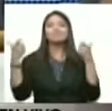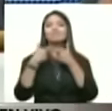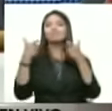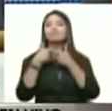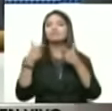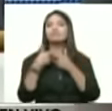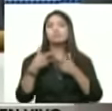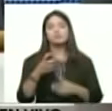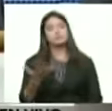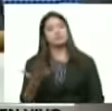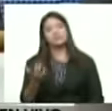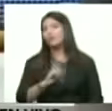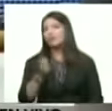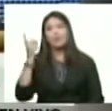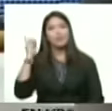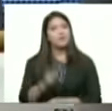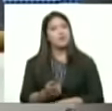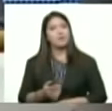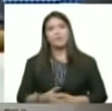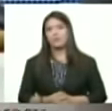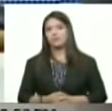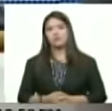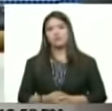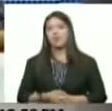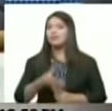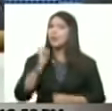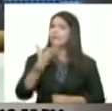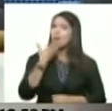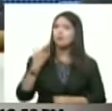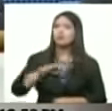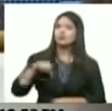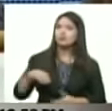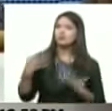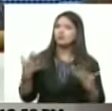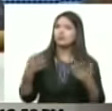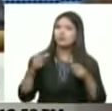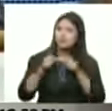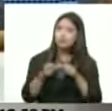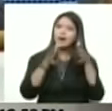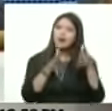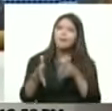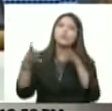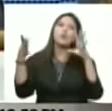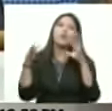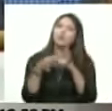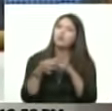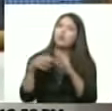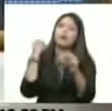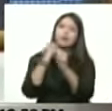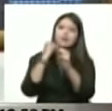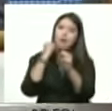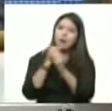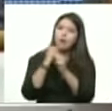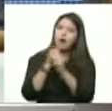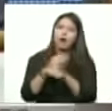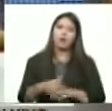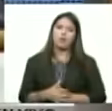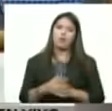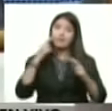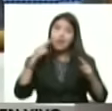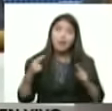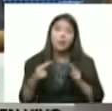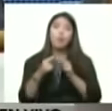estéril. No debemos caer en ese camino. Debemos nosotros más bien afirmar el camino de la unión en el trabajo, del